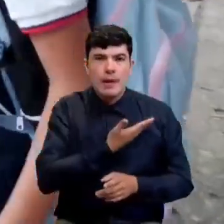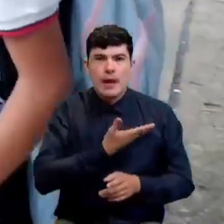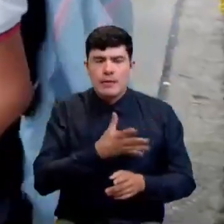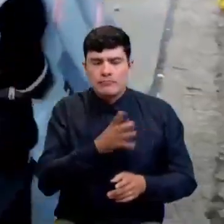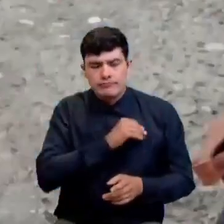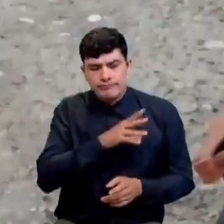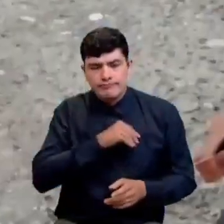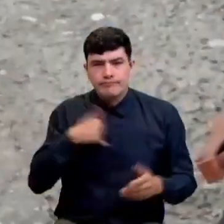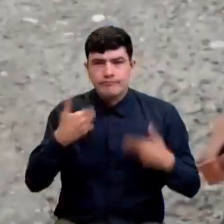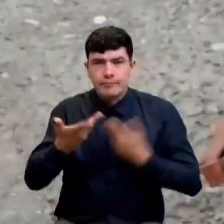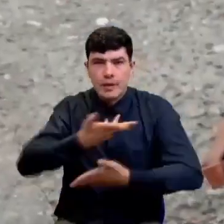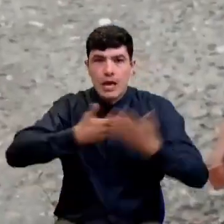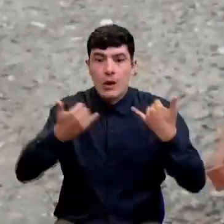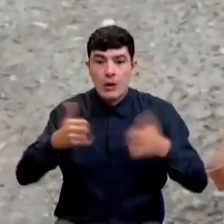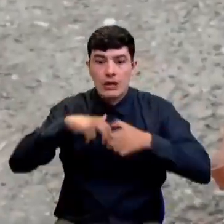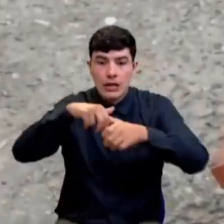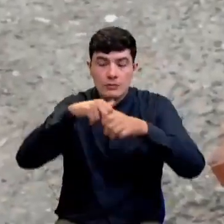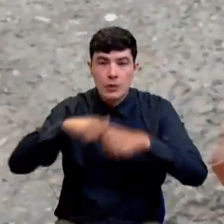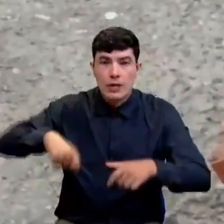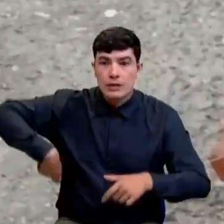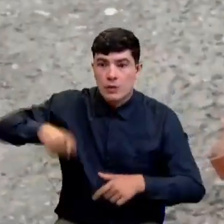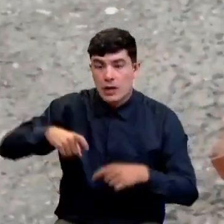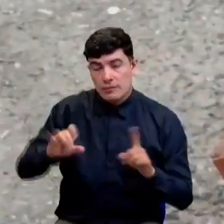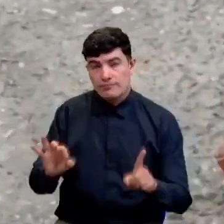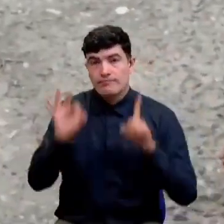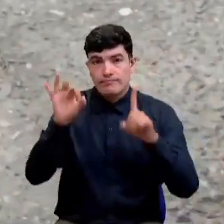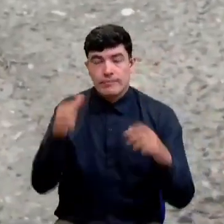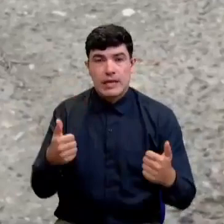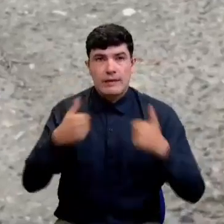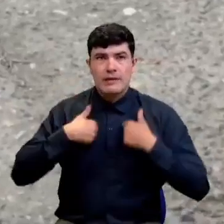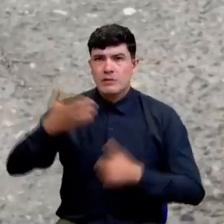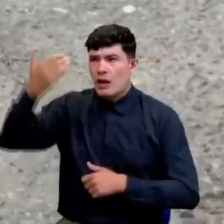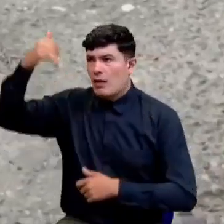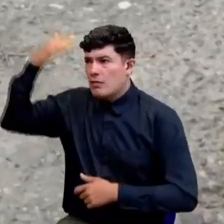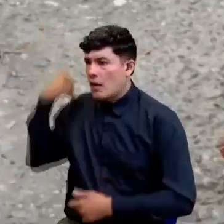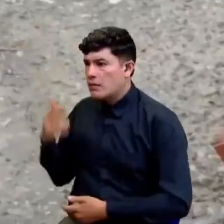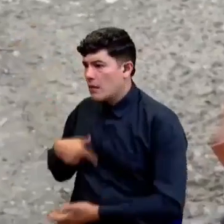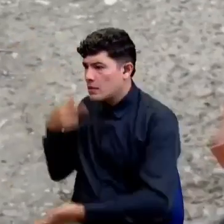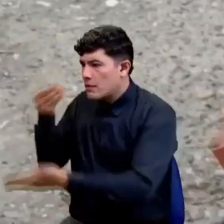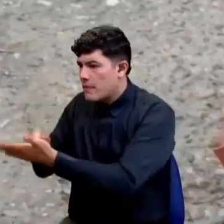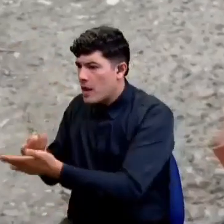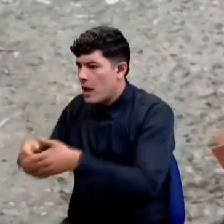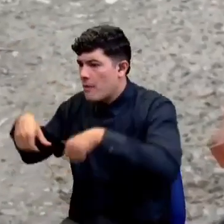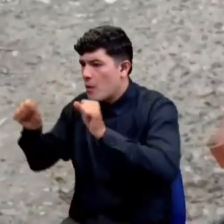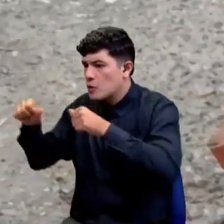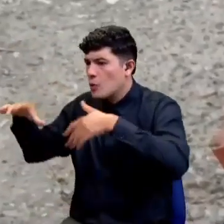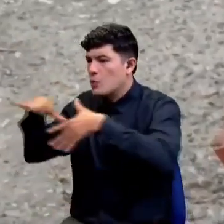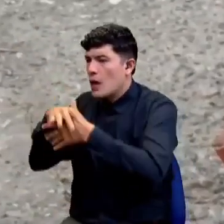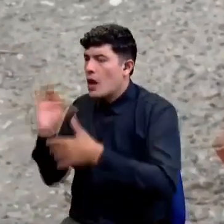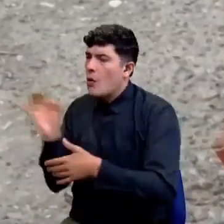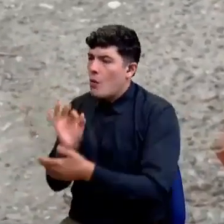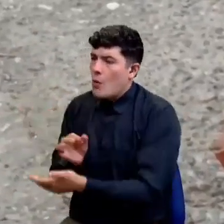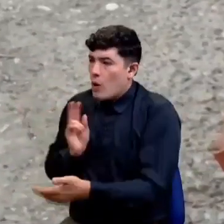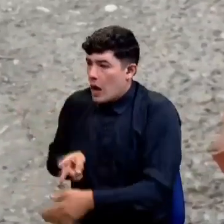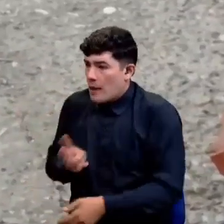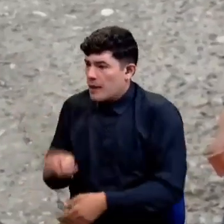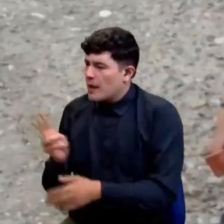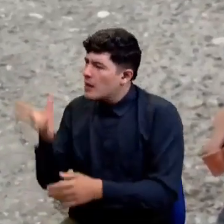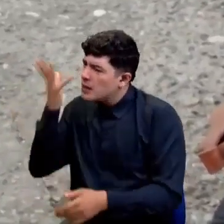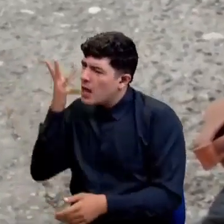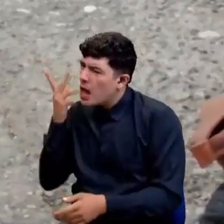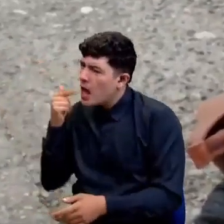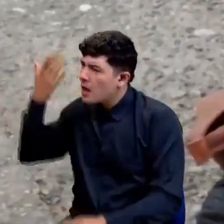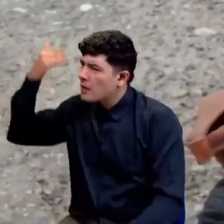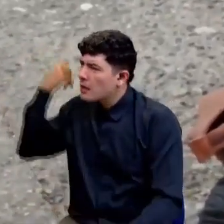es beneficioso, gracias a Dios, porque antes tuvimos que pagar mototaxi o caminar, pues. ¿Cuánto podían gastar